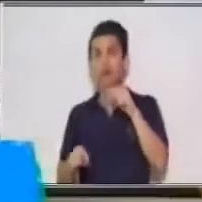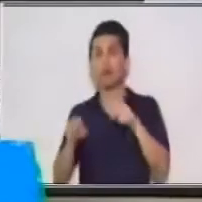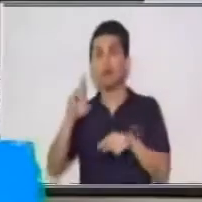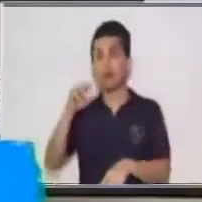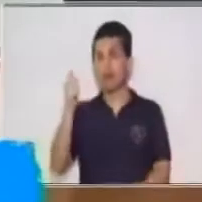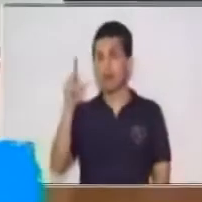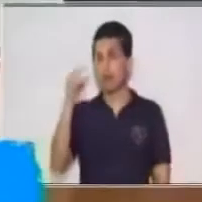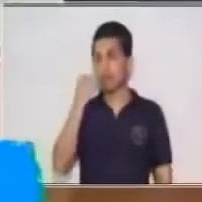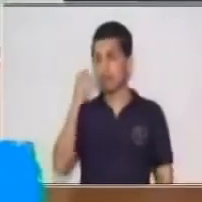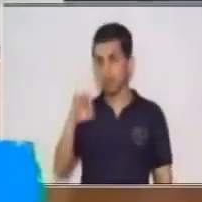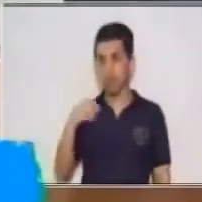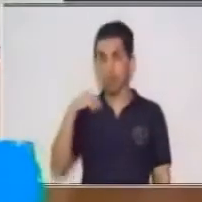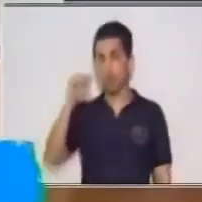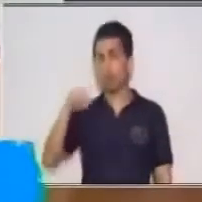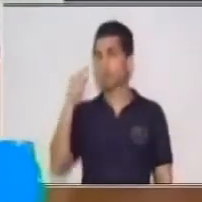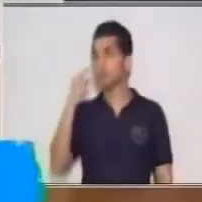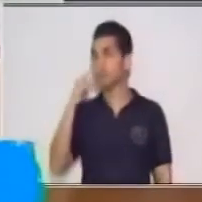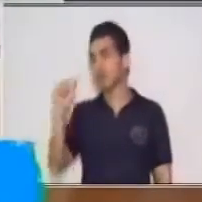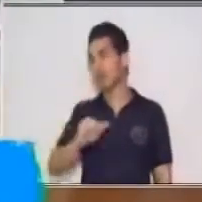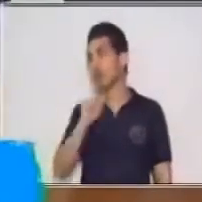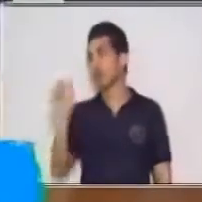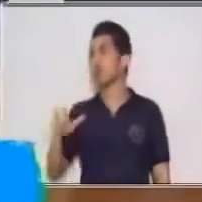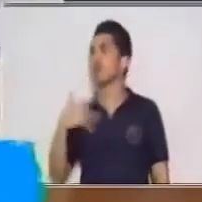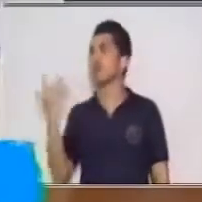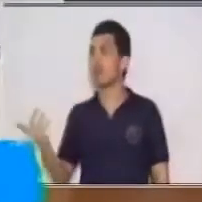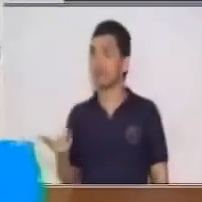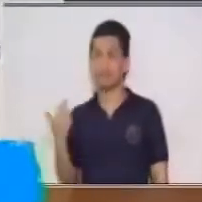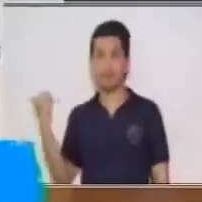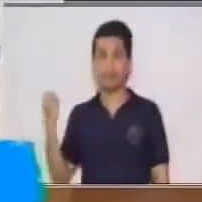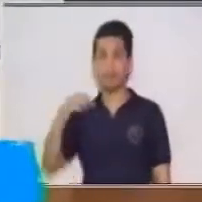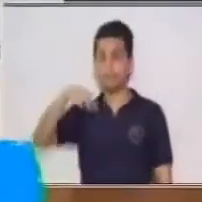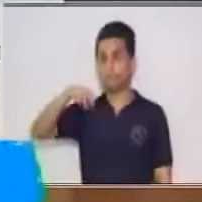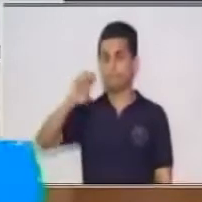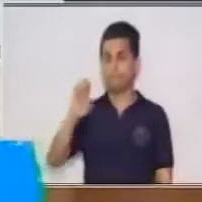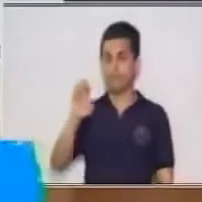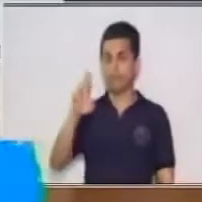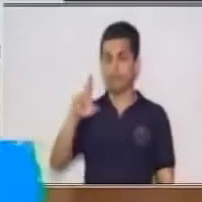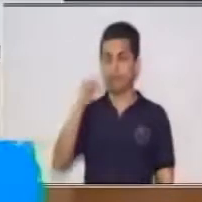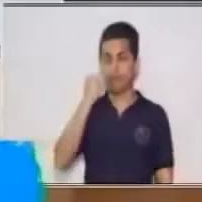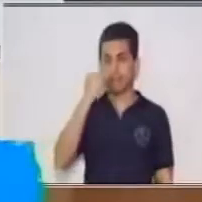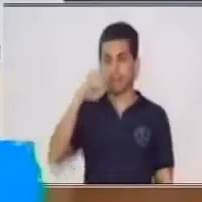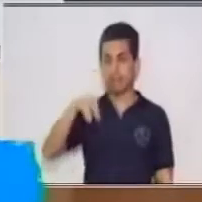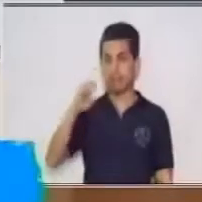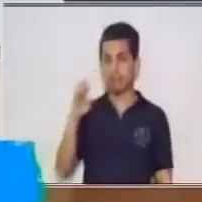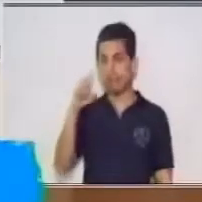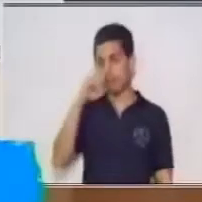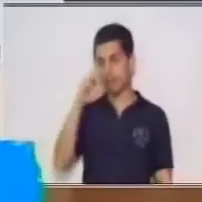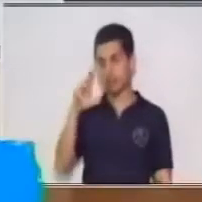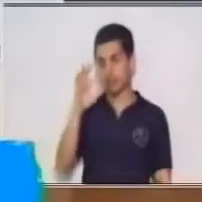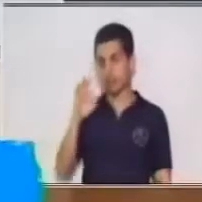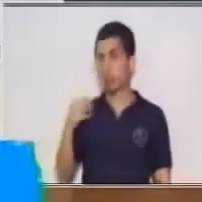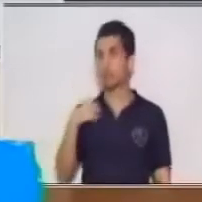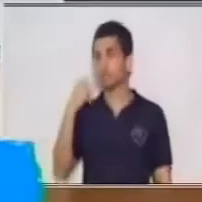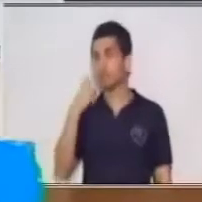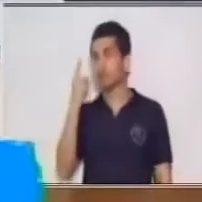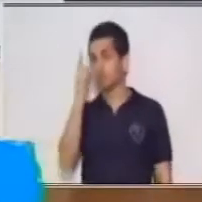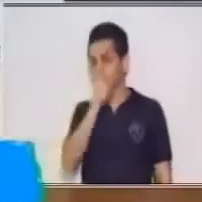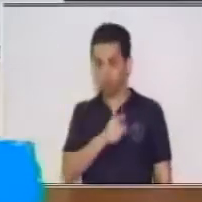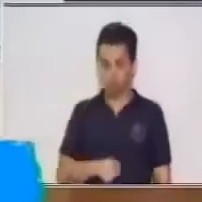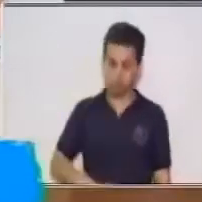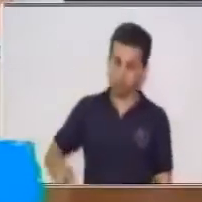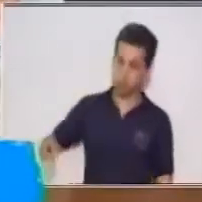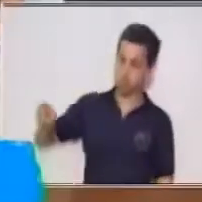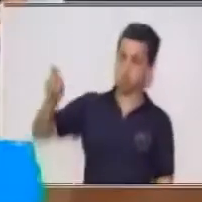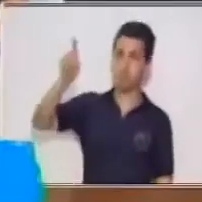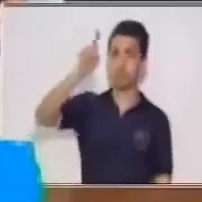medida. La medida que vamos a ver es el perímetro. El perímetro es todo alrededor. Si lo quieres pensar en